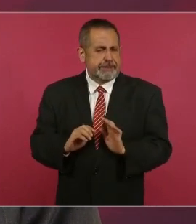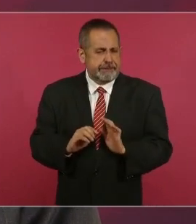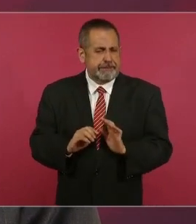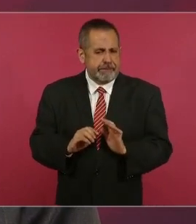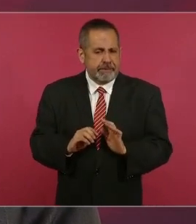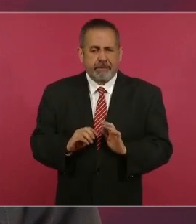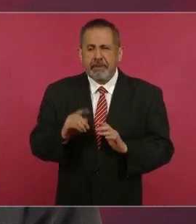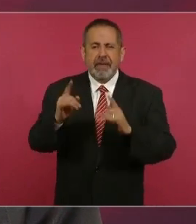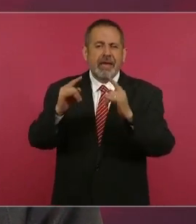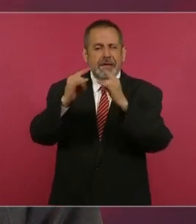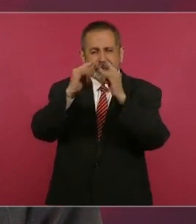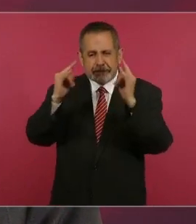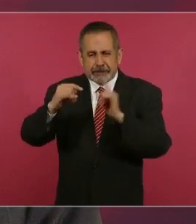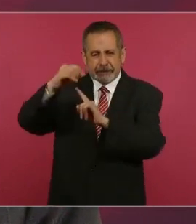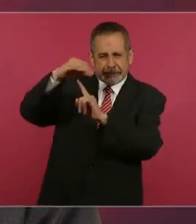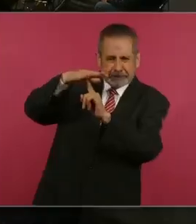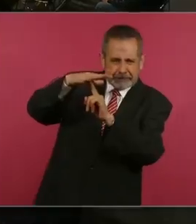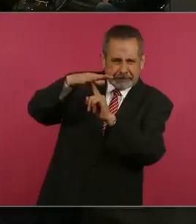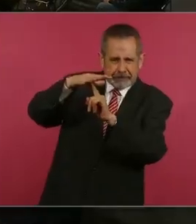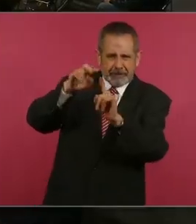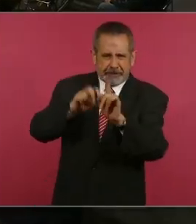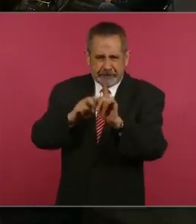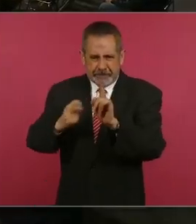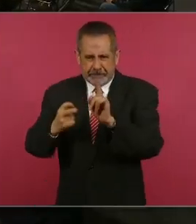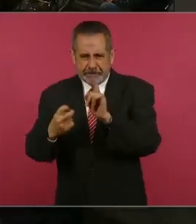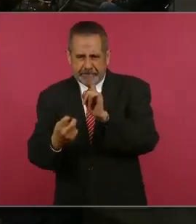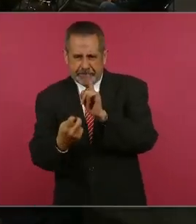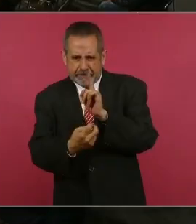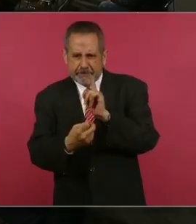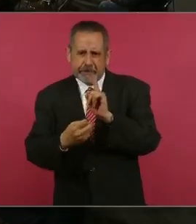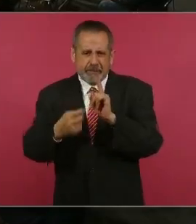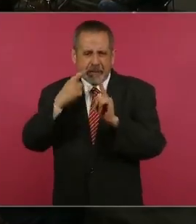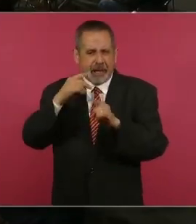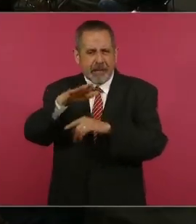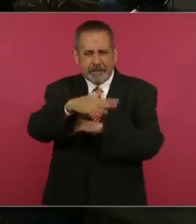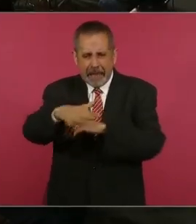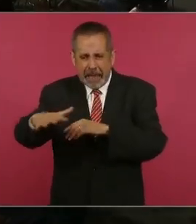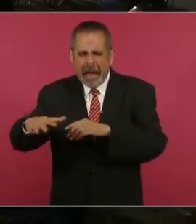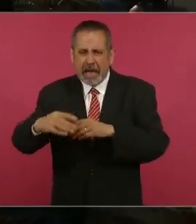sus palapas en las que se